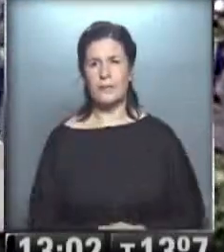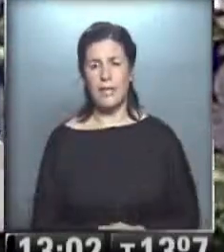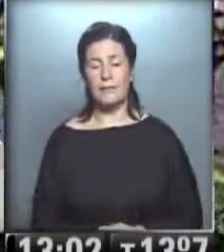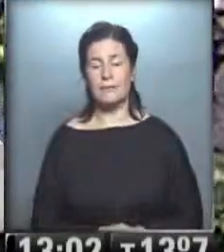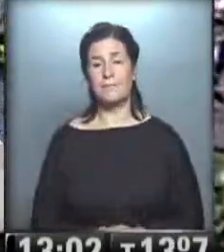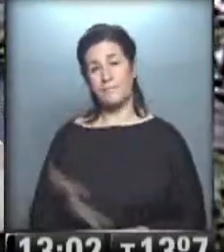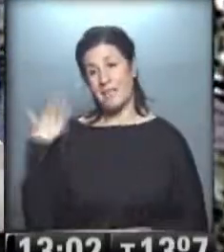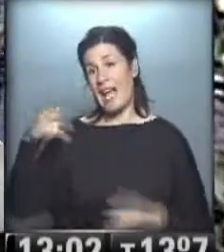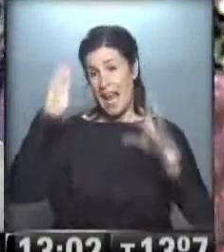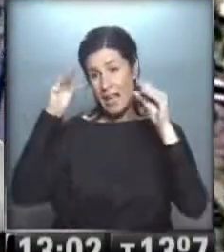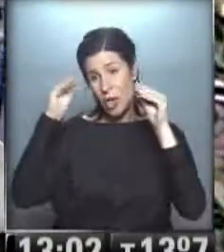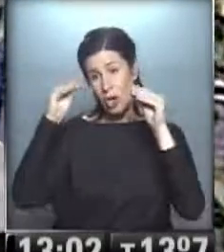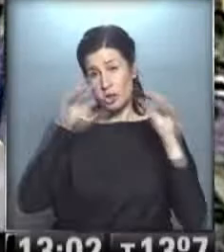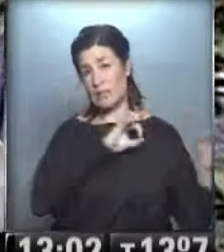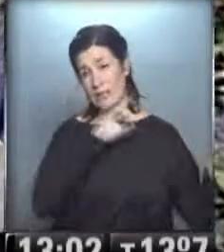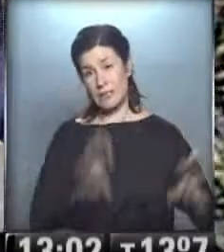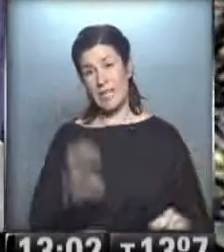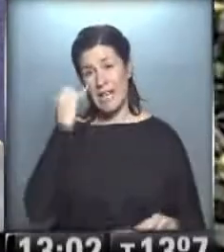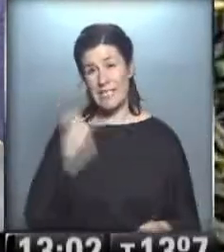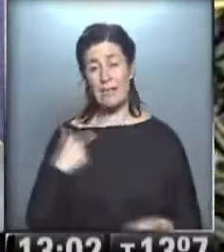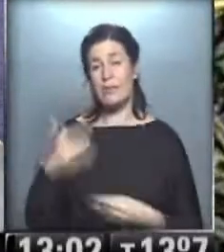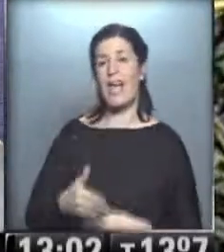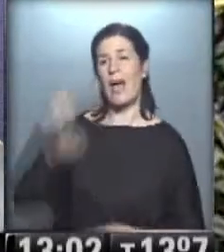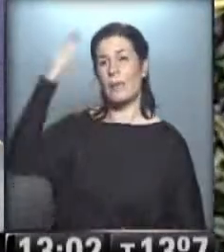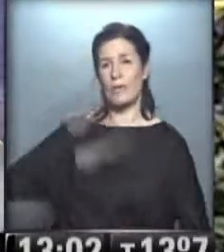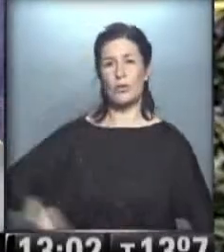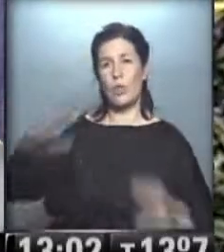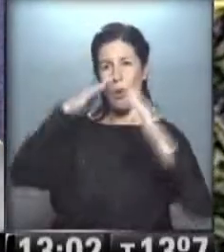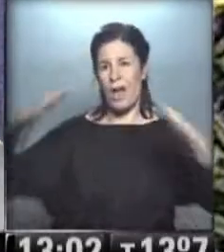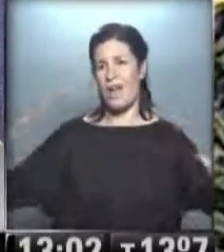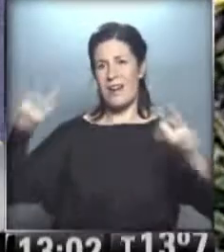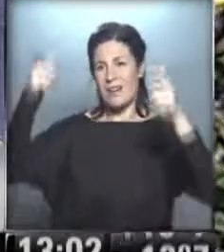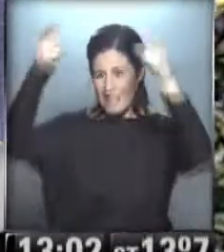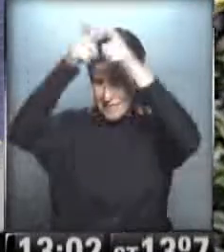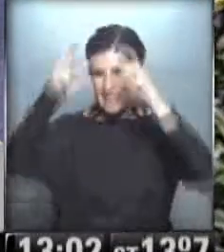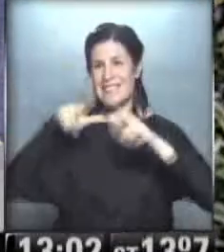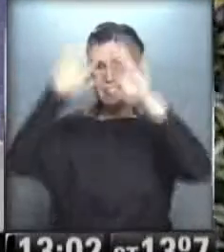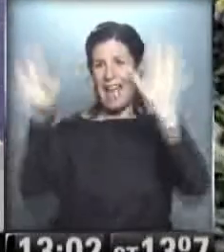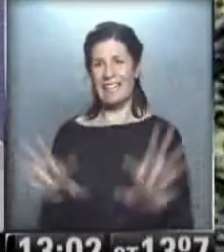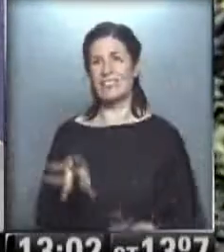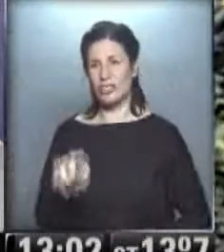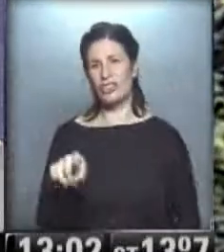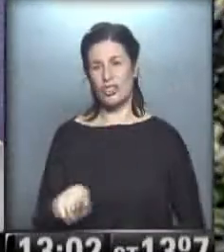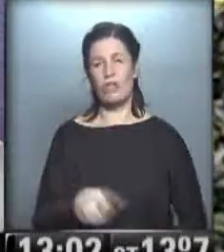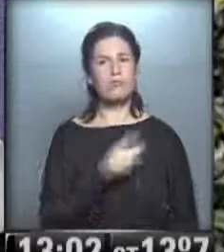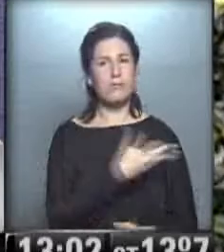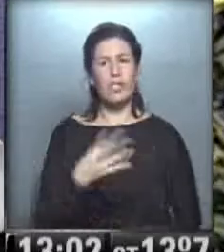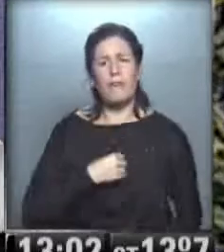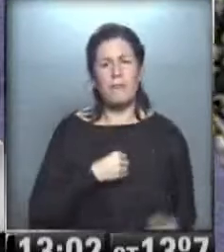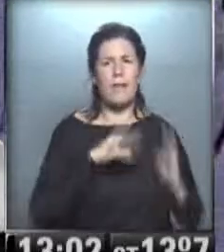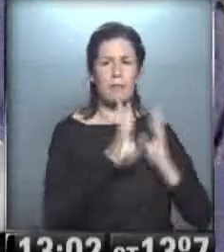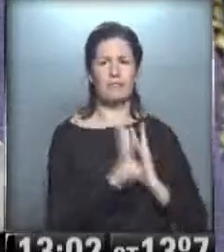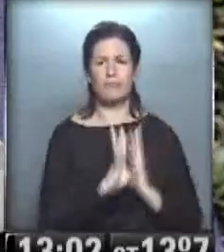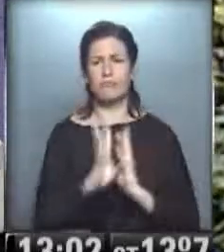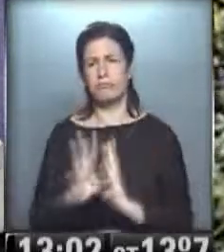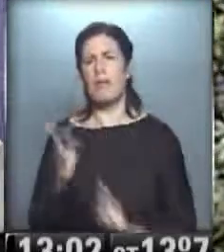la medianoche que se abrieron las puertas de este santuario la procesión de los fieles que viene a pedir al santo